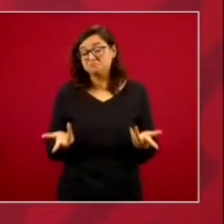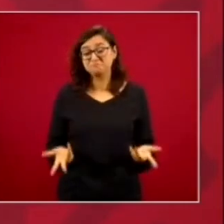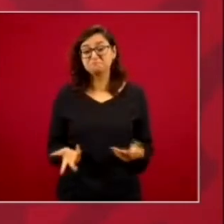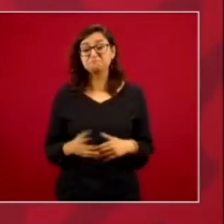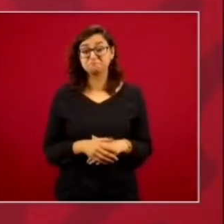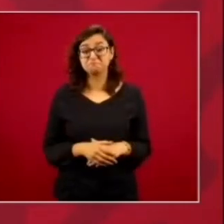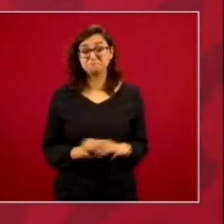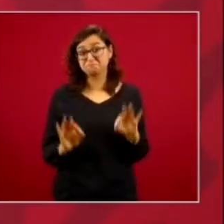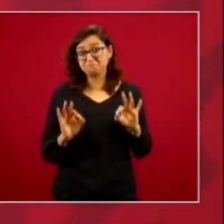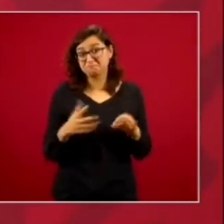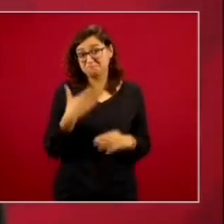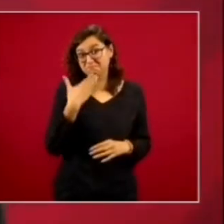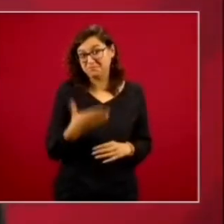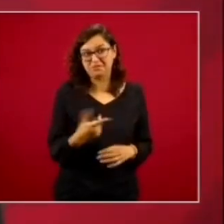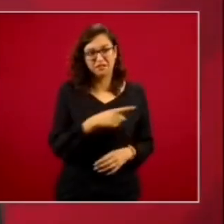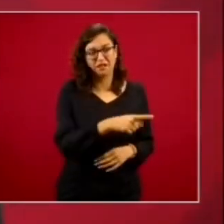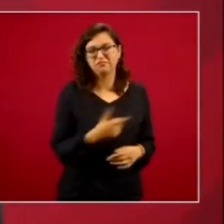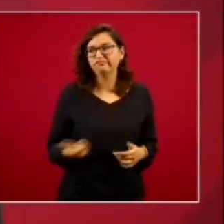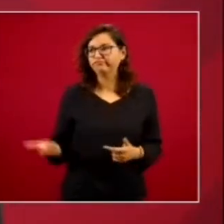exitosa.